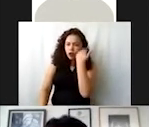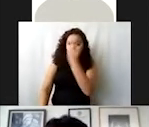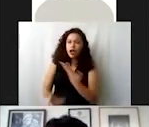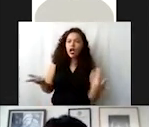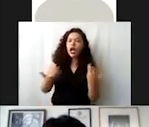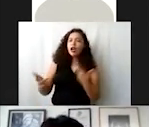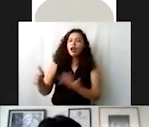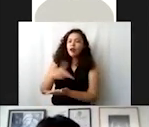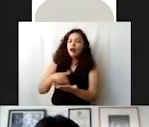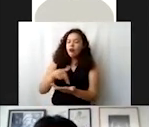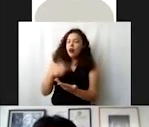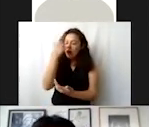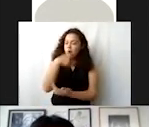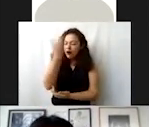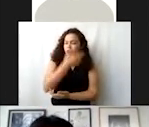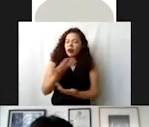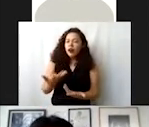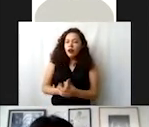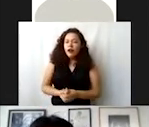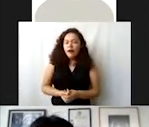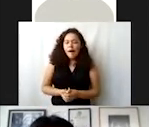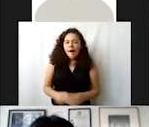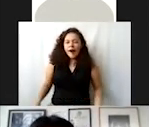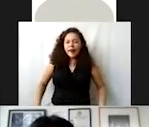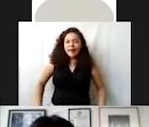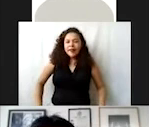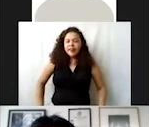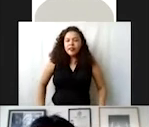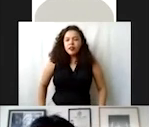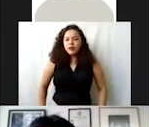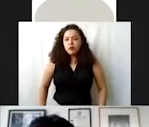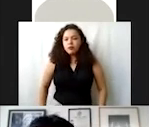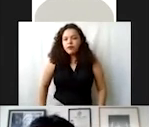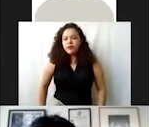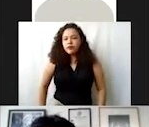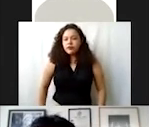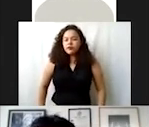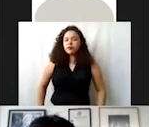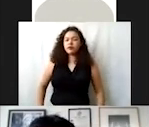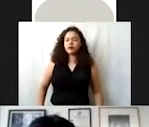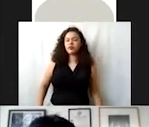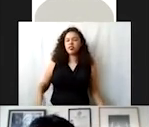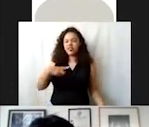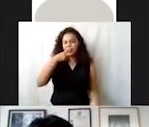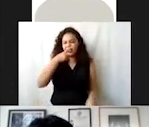domicilio. Les voy a comentar algo que me pasó hace 2, 3 años.